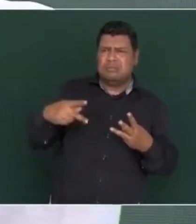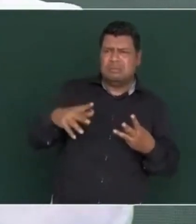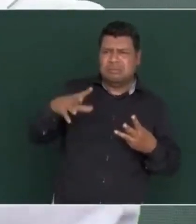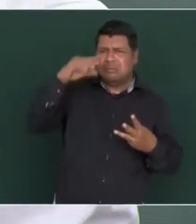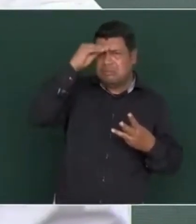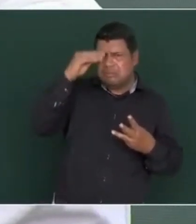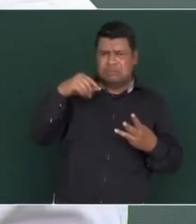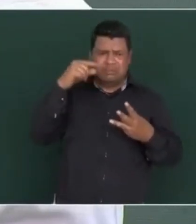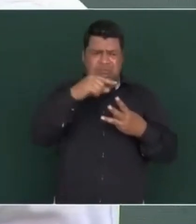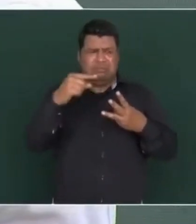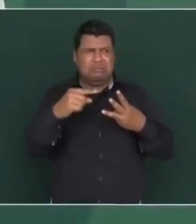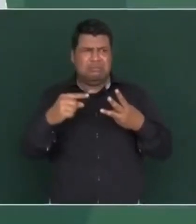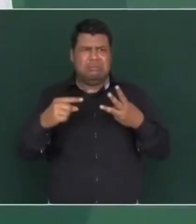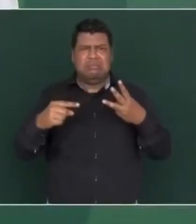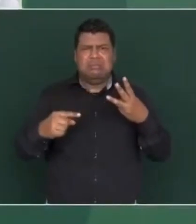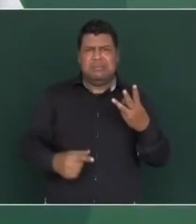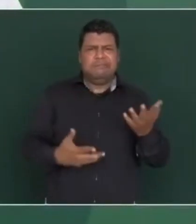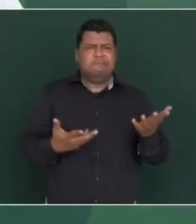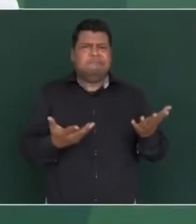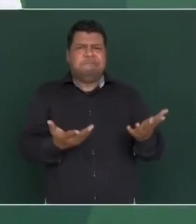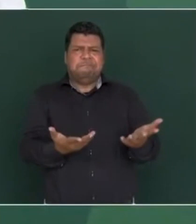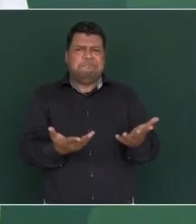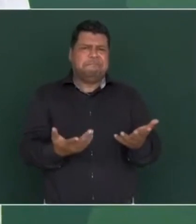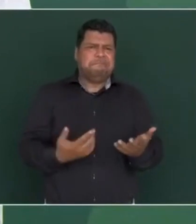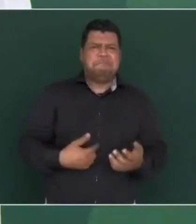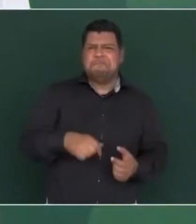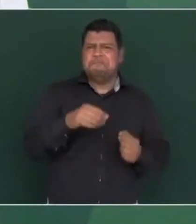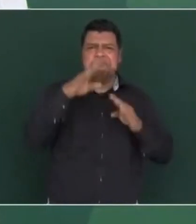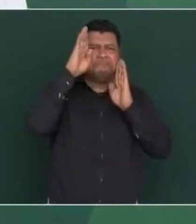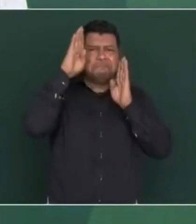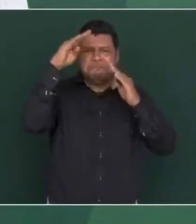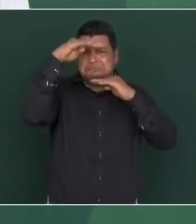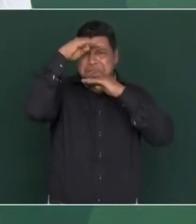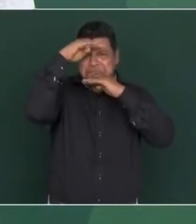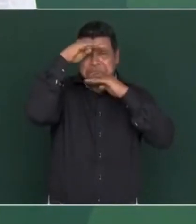forman parte del pensamiento conservador neoliberal